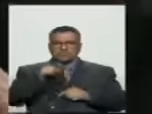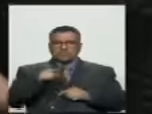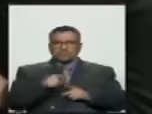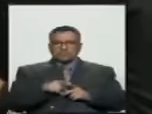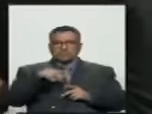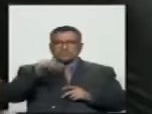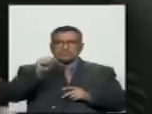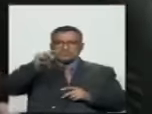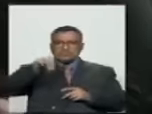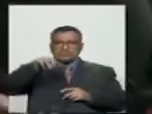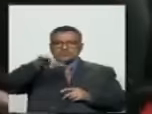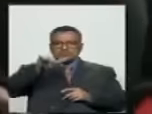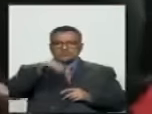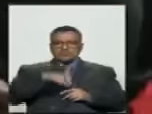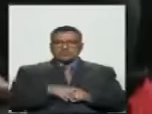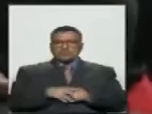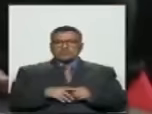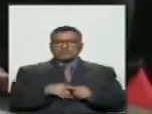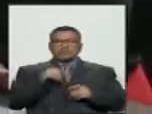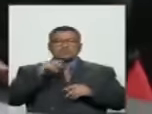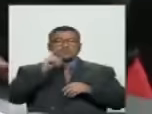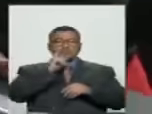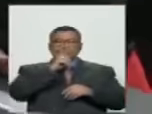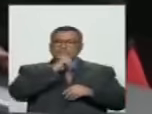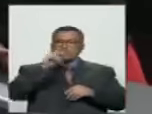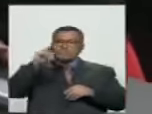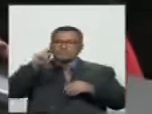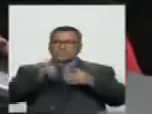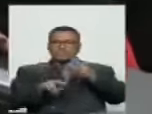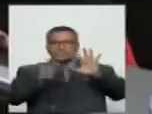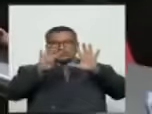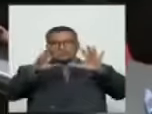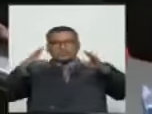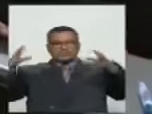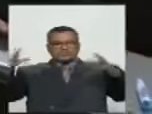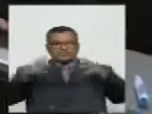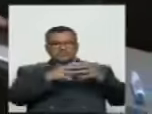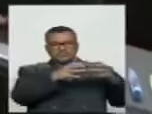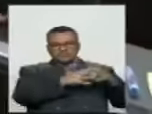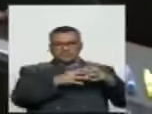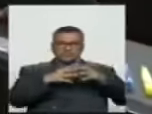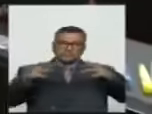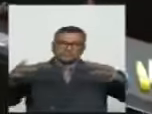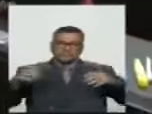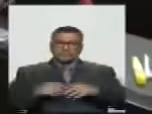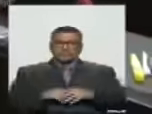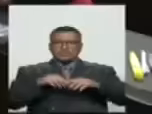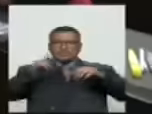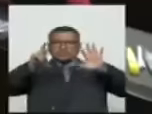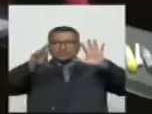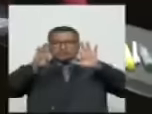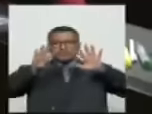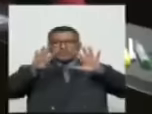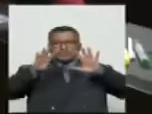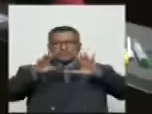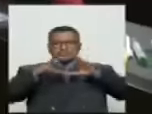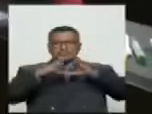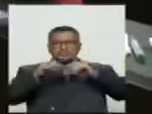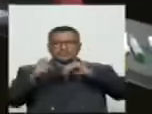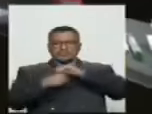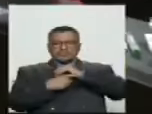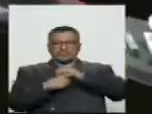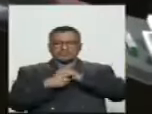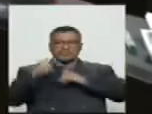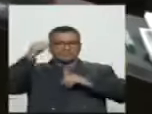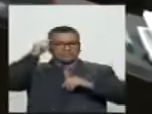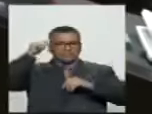llamada Amy Weller, que se denomina Los Nueve Gigantes. ¿Y quiénes son los Nueve Gigantes? Los Nueve Gigantes de la tecnología